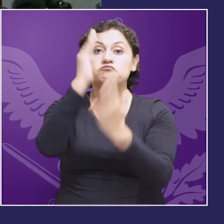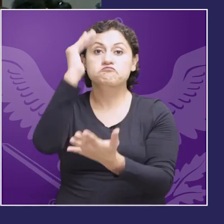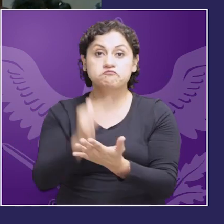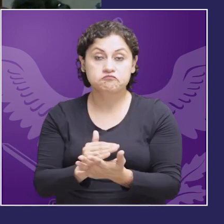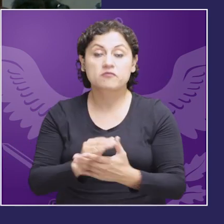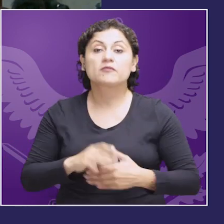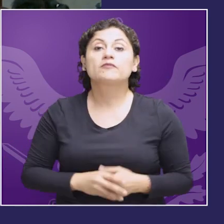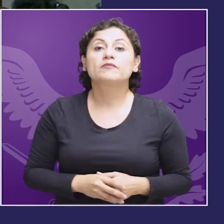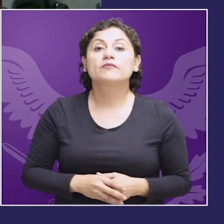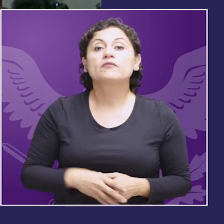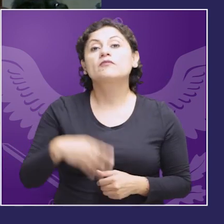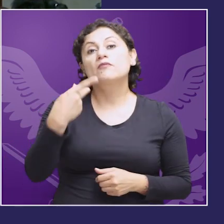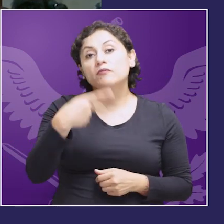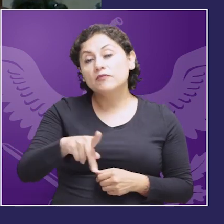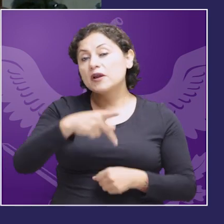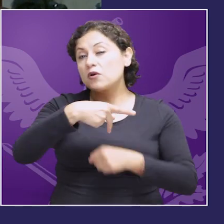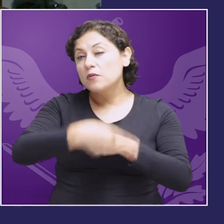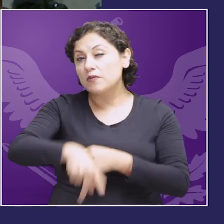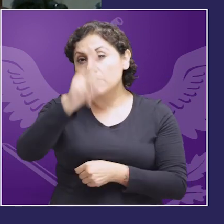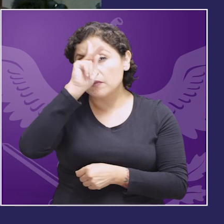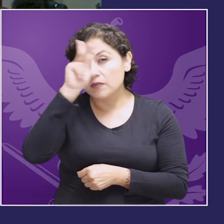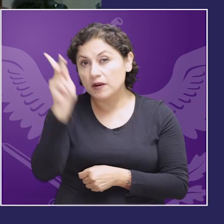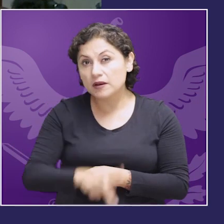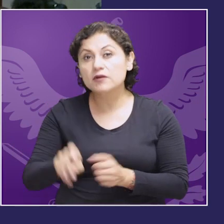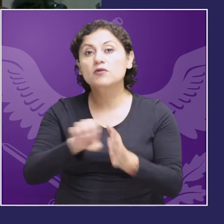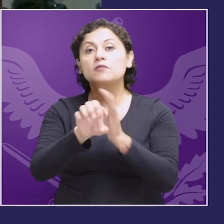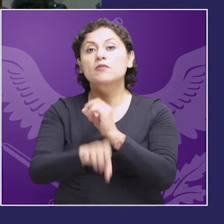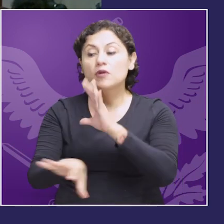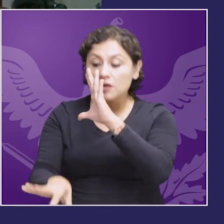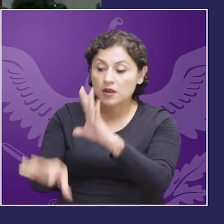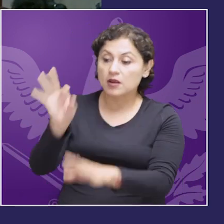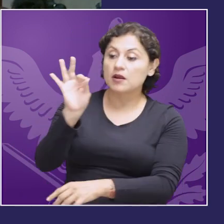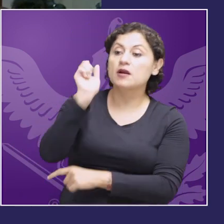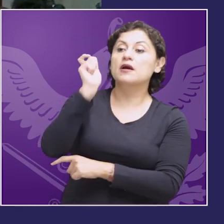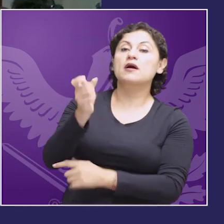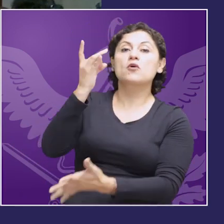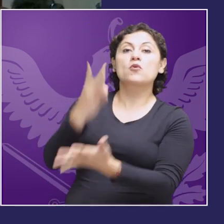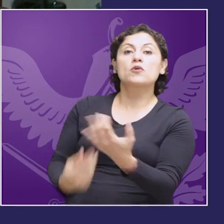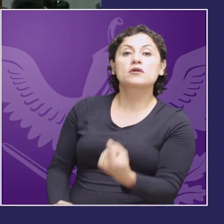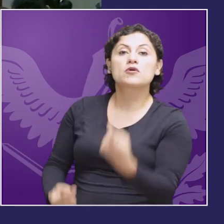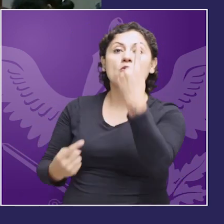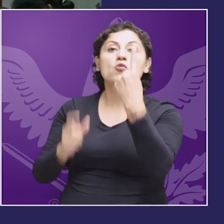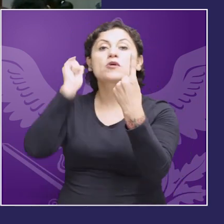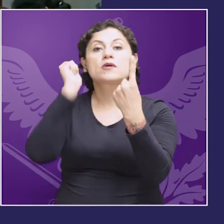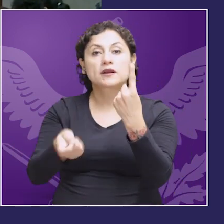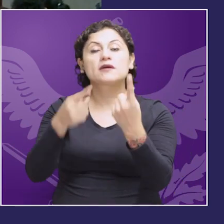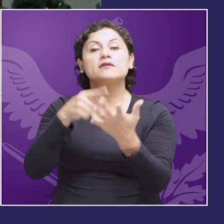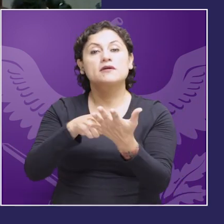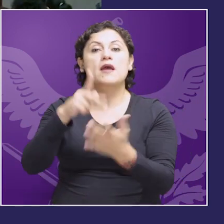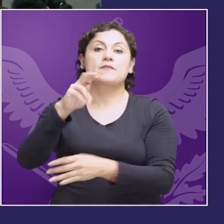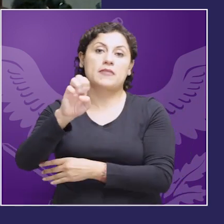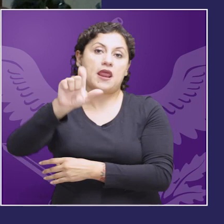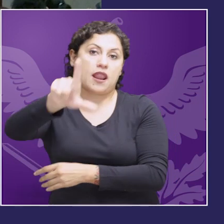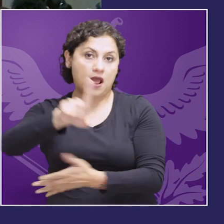pero también a la discriminación de la mujer, en este caso plasmada en la baja participación en el espacio político. Pero